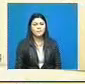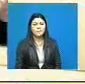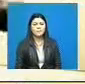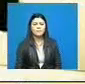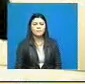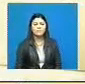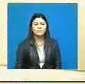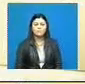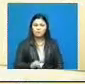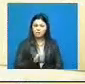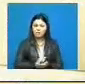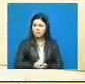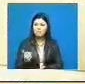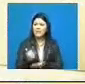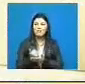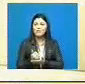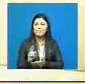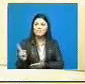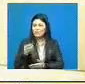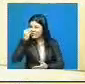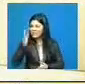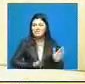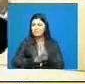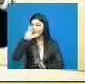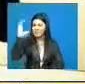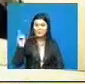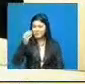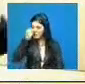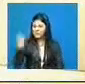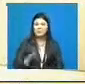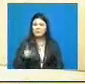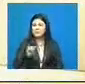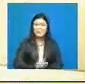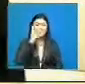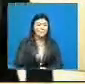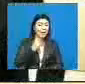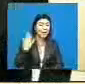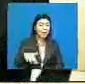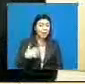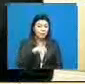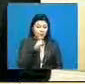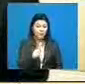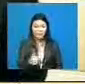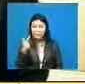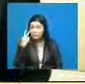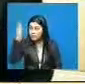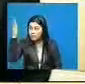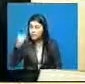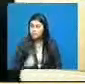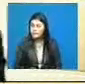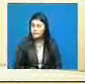que no va a ayudarle al crecimiento de Colombia o que pone en peligro muchos de los resultados.